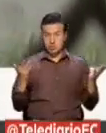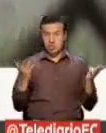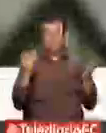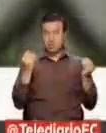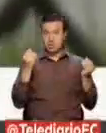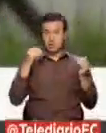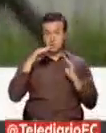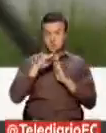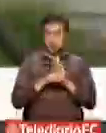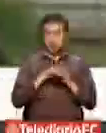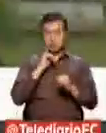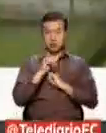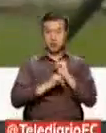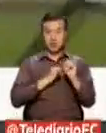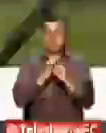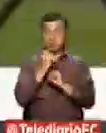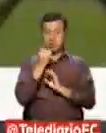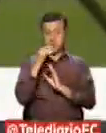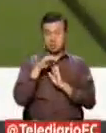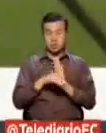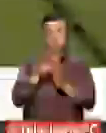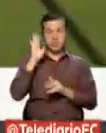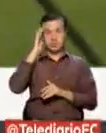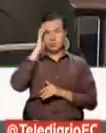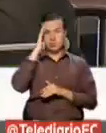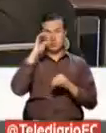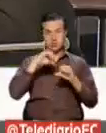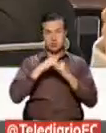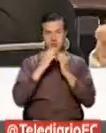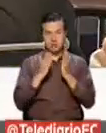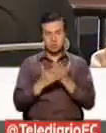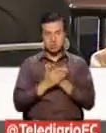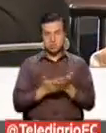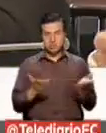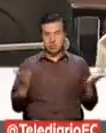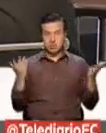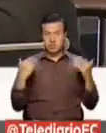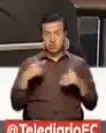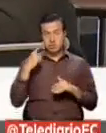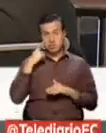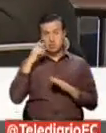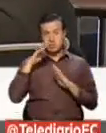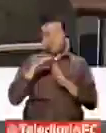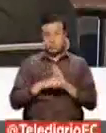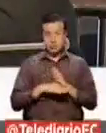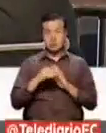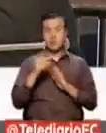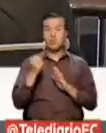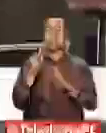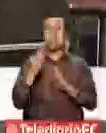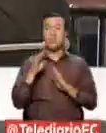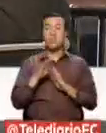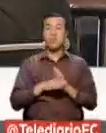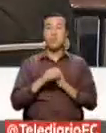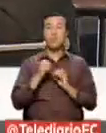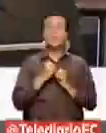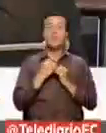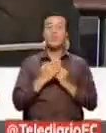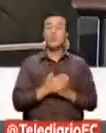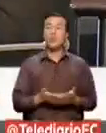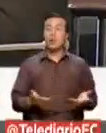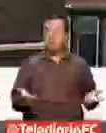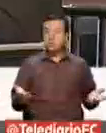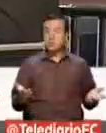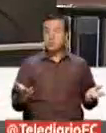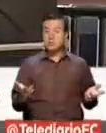precios a nivel internacional, lo cual inquieta a los legisladores. Habrá que reducir cuál es ese número mágico,